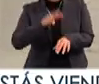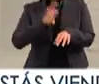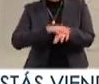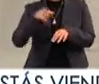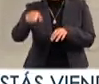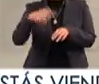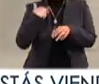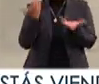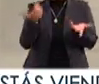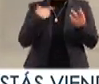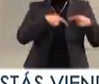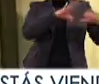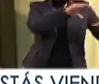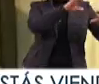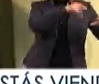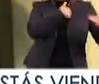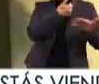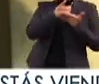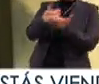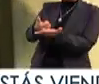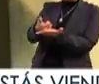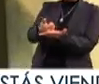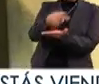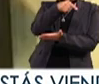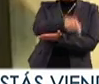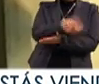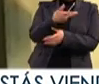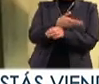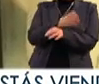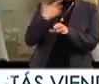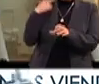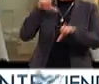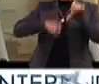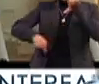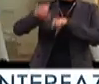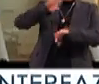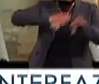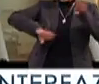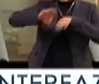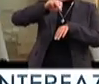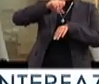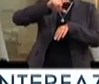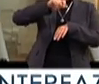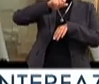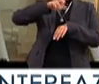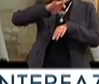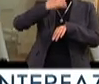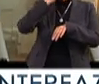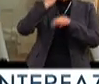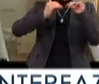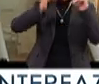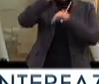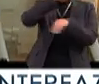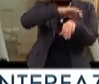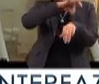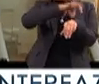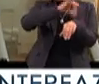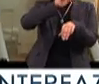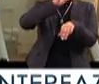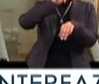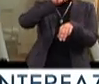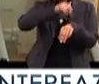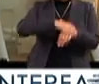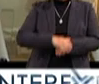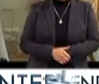formen más recursos humanos que lo atiendan y ello ocurre en el laboratorio de biología molecular de la Escuela Superior de Medicina del